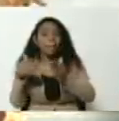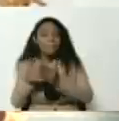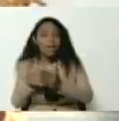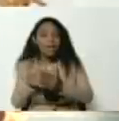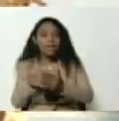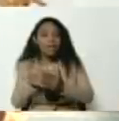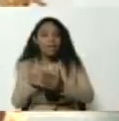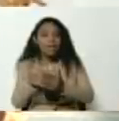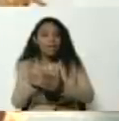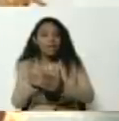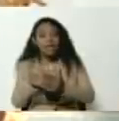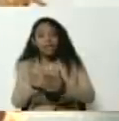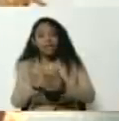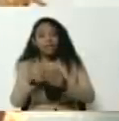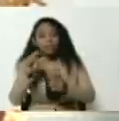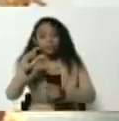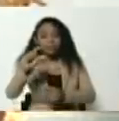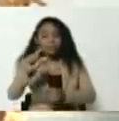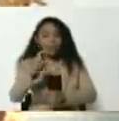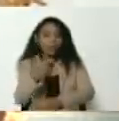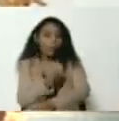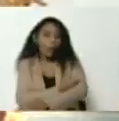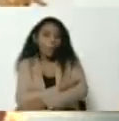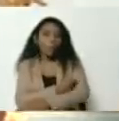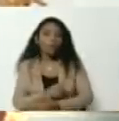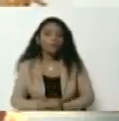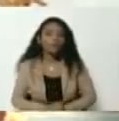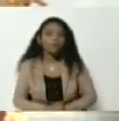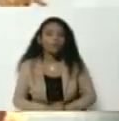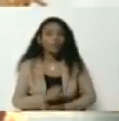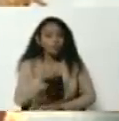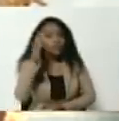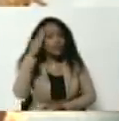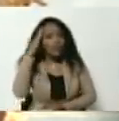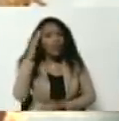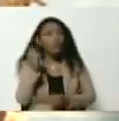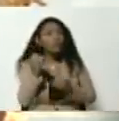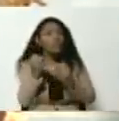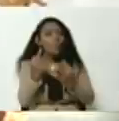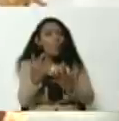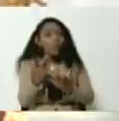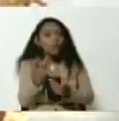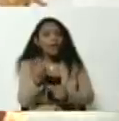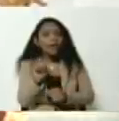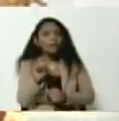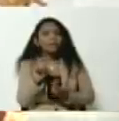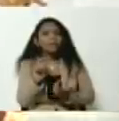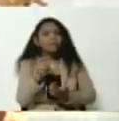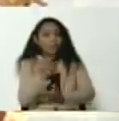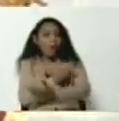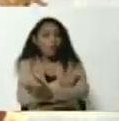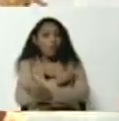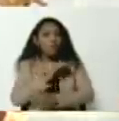260,000 dosis de vacunas. ¿Ustedes saben cuántas dosis de vacunas se podrían comprar con